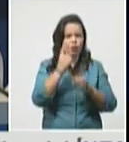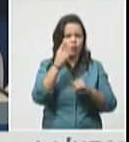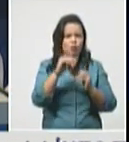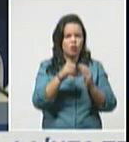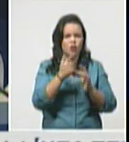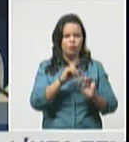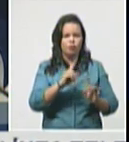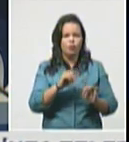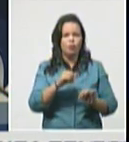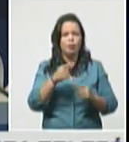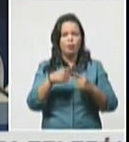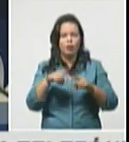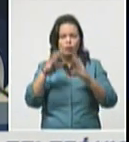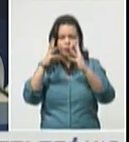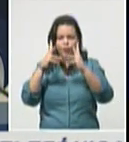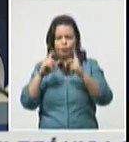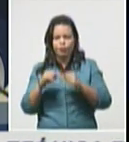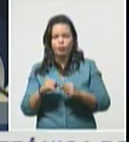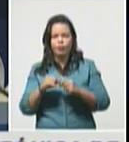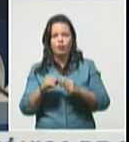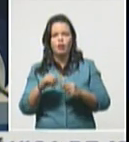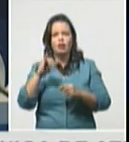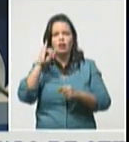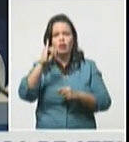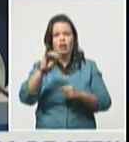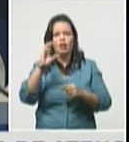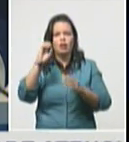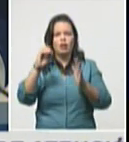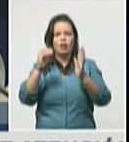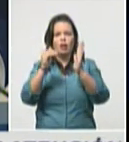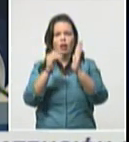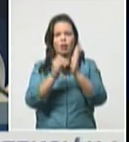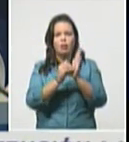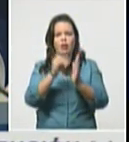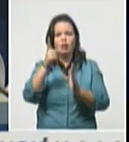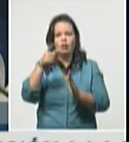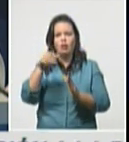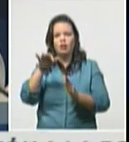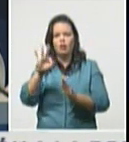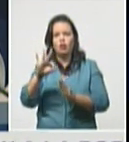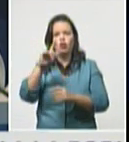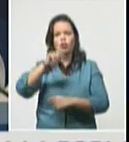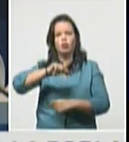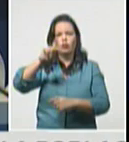68.518 casos confirmados en el día y un total de